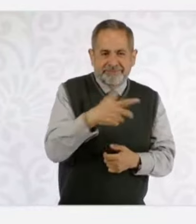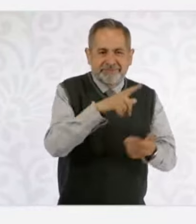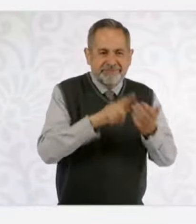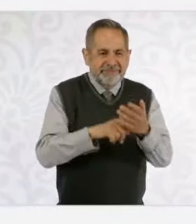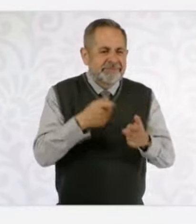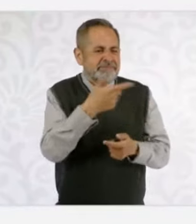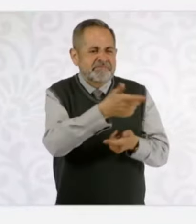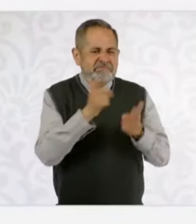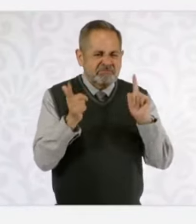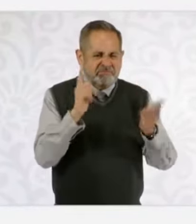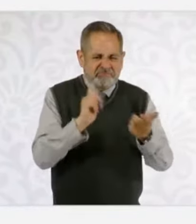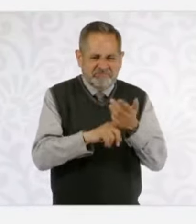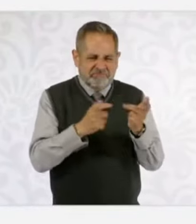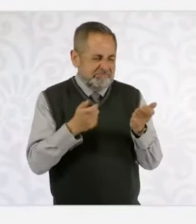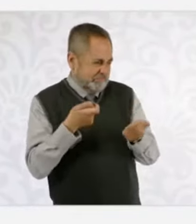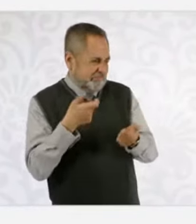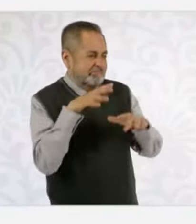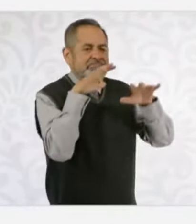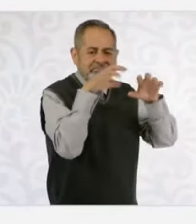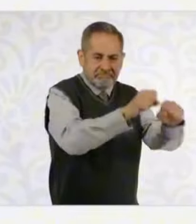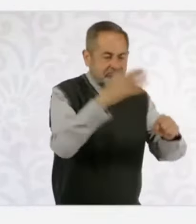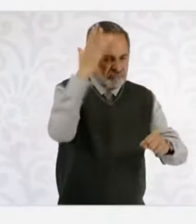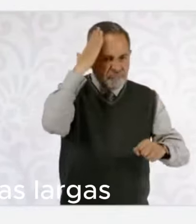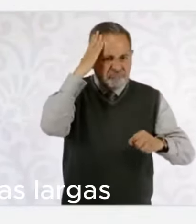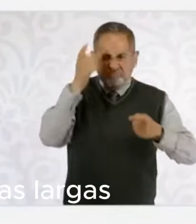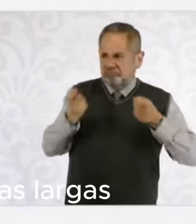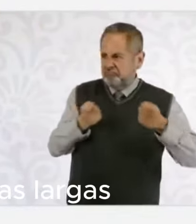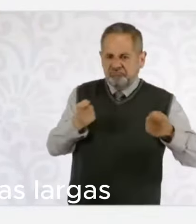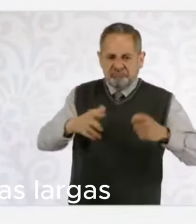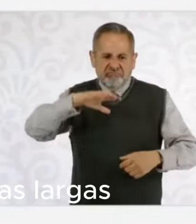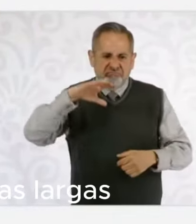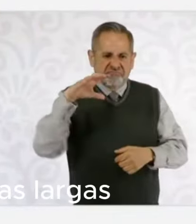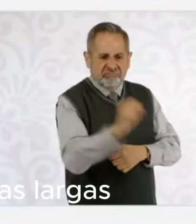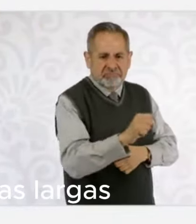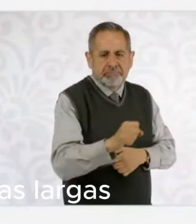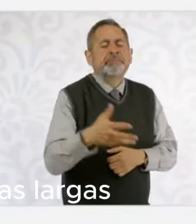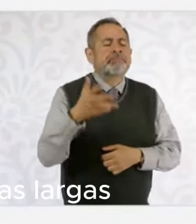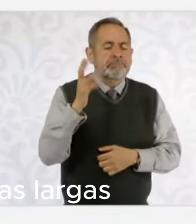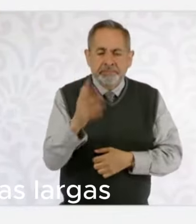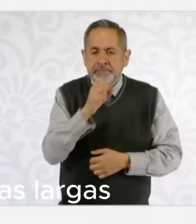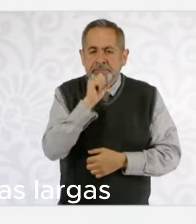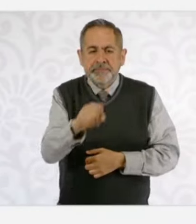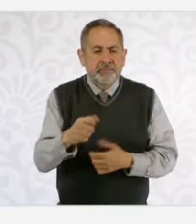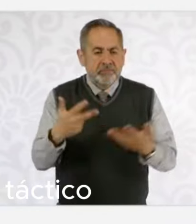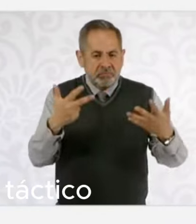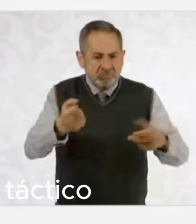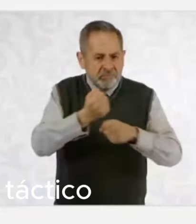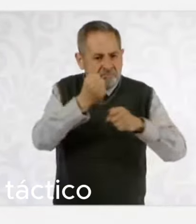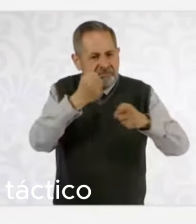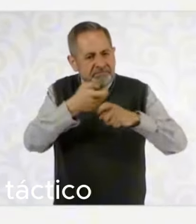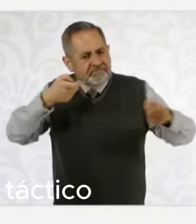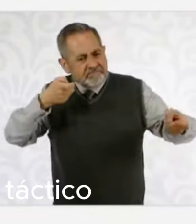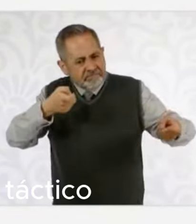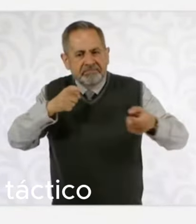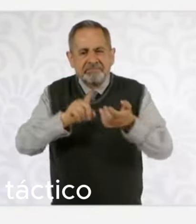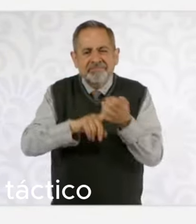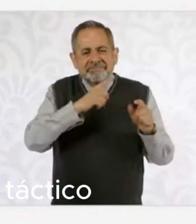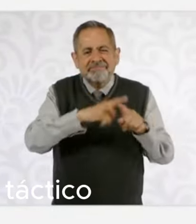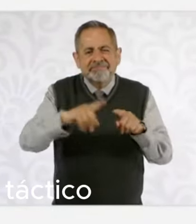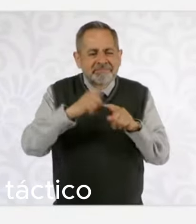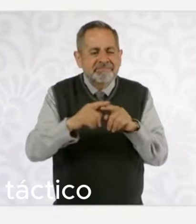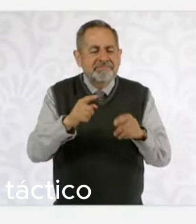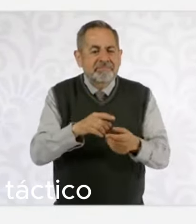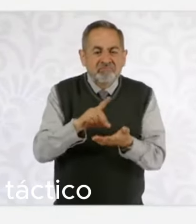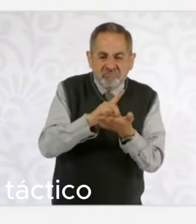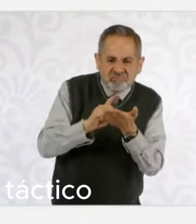como jefe de plaza en un municipio de esta entidad. En esta acción también se aseguraron 8 armas largas de fuego, diversas dosis